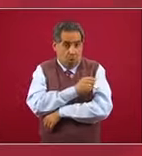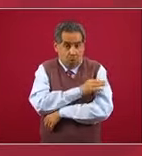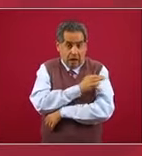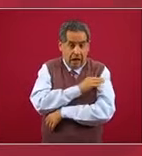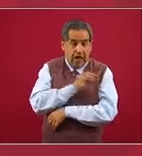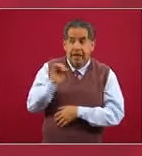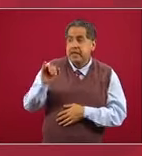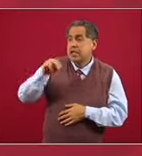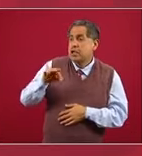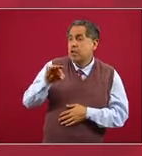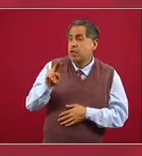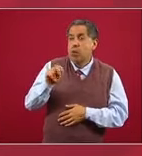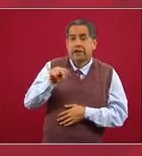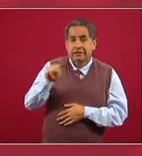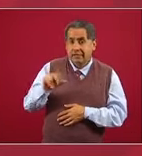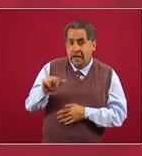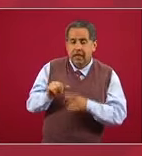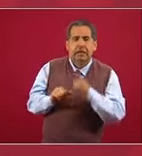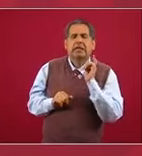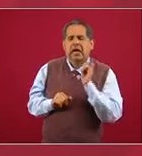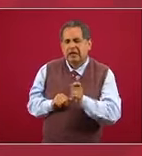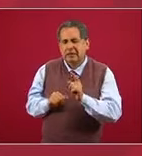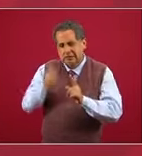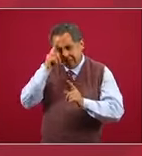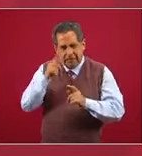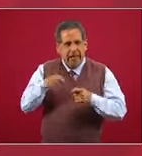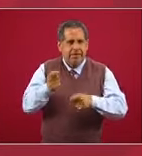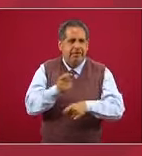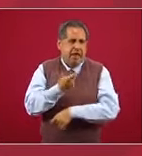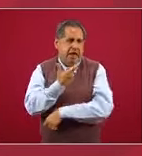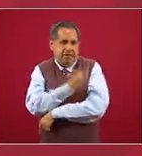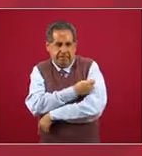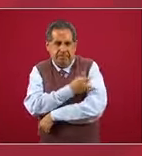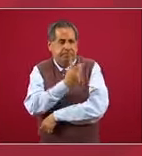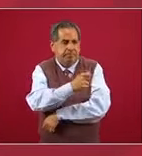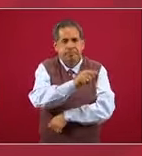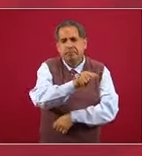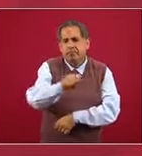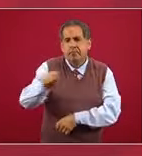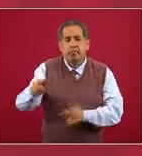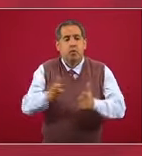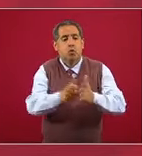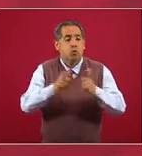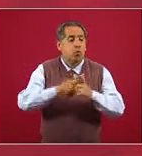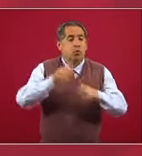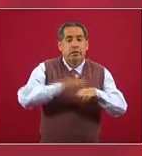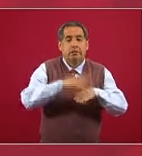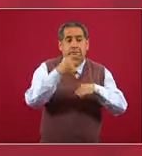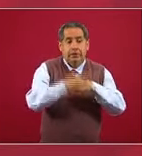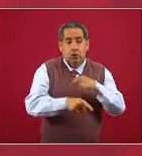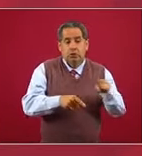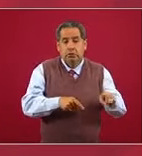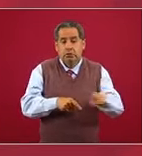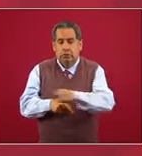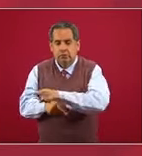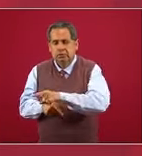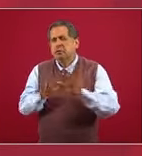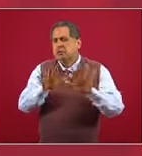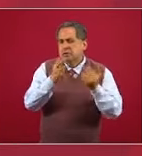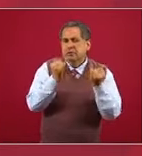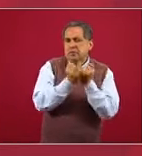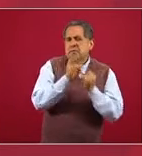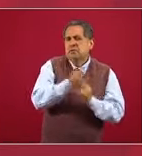las propiedades que esta vacuna tiene, se aplica, y por eso se aplica en los grupos de riesgo, que son bastante o muy